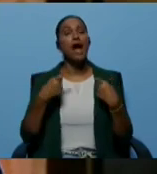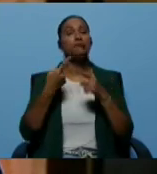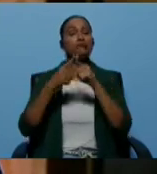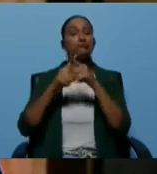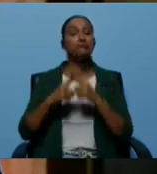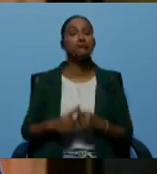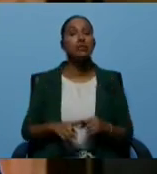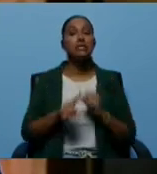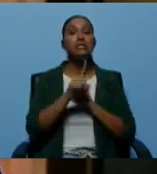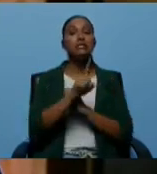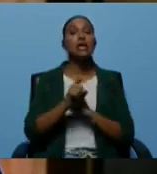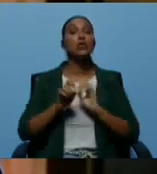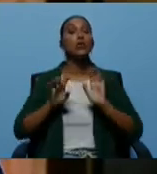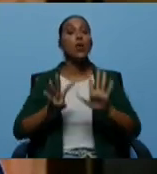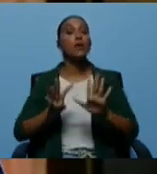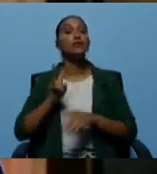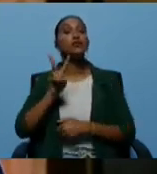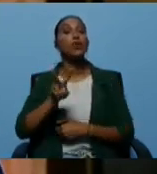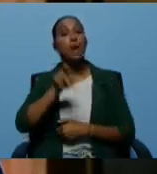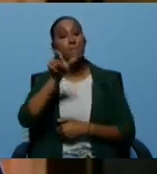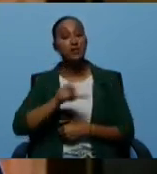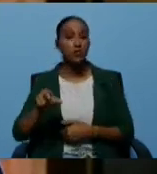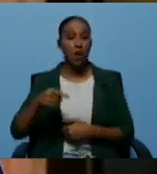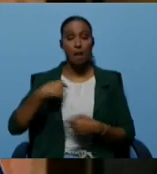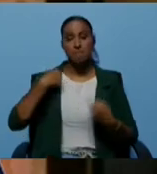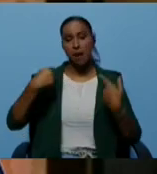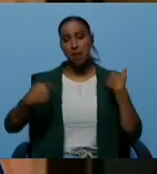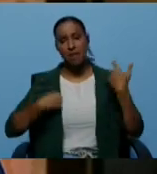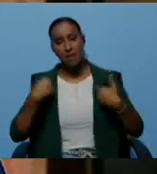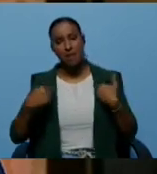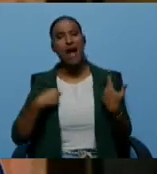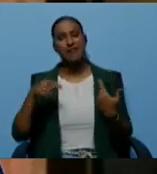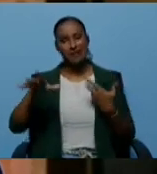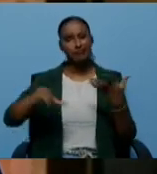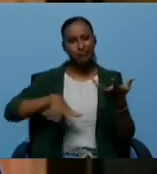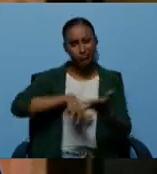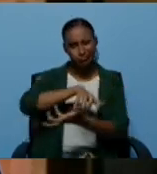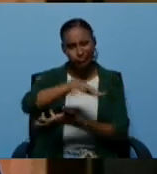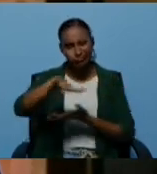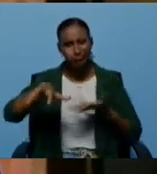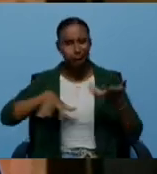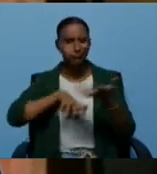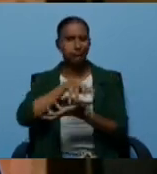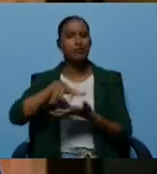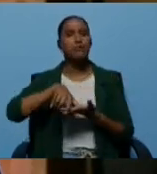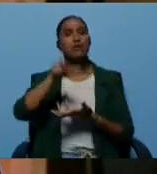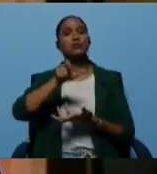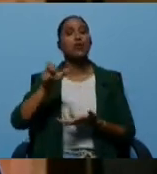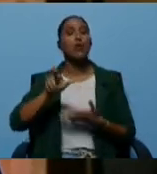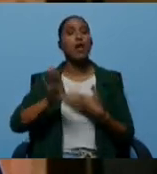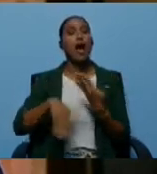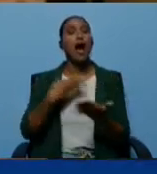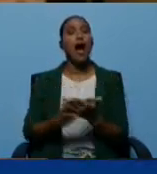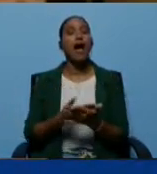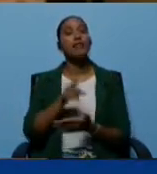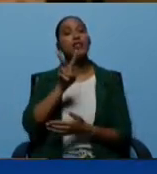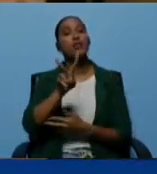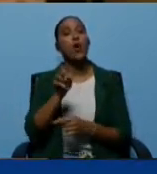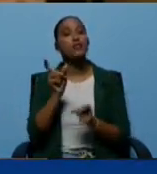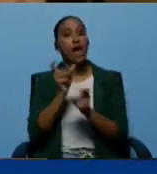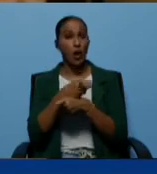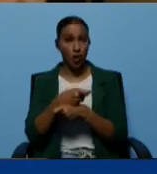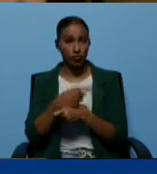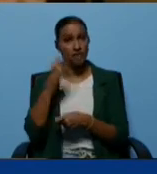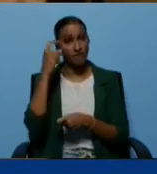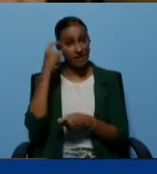de 192 personas heridas en los hechos violentos hasta el 2 de agosto. De este total, más